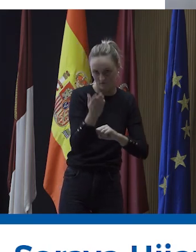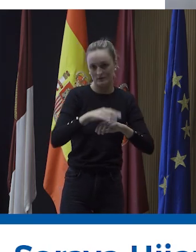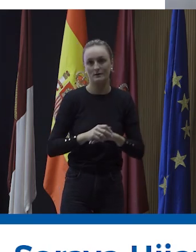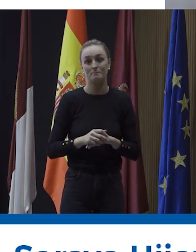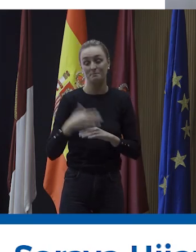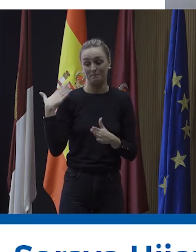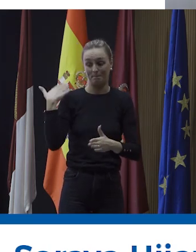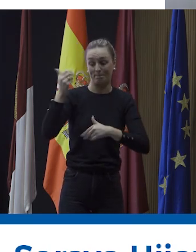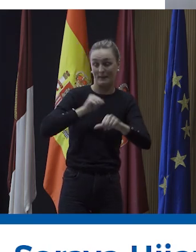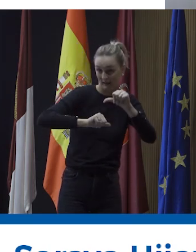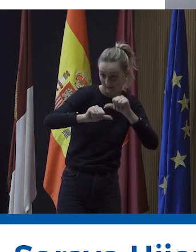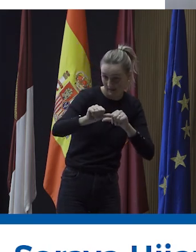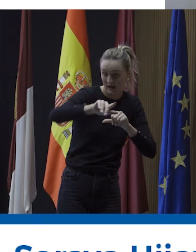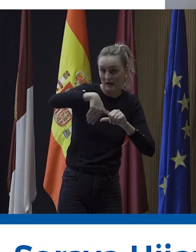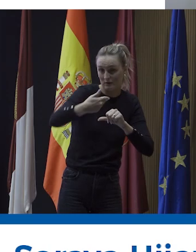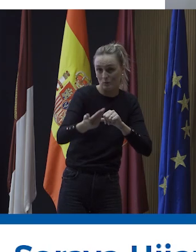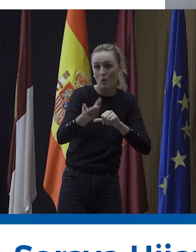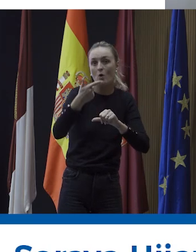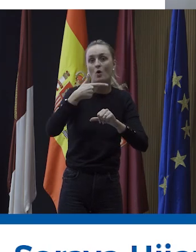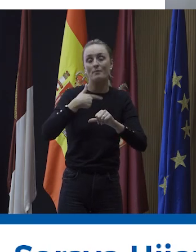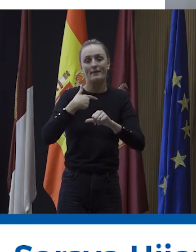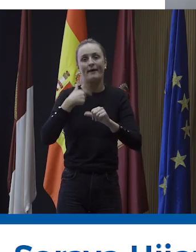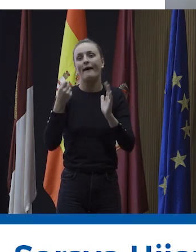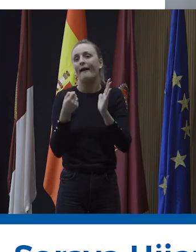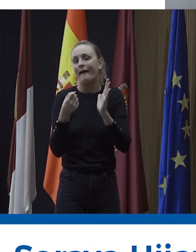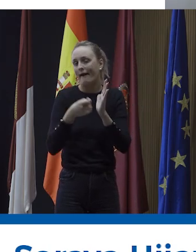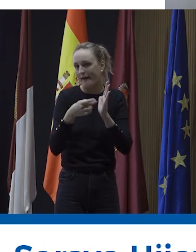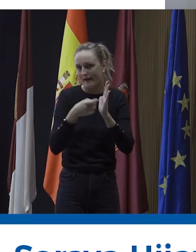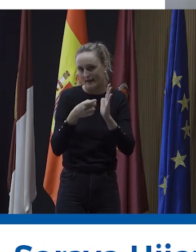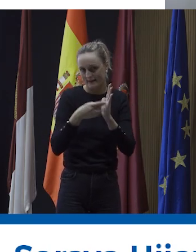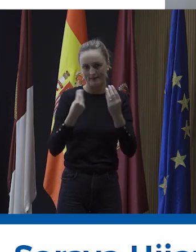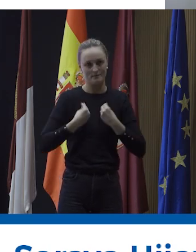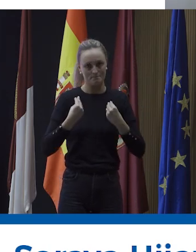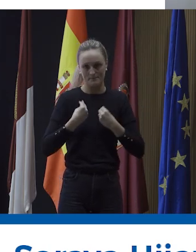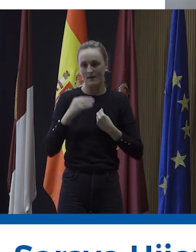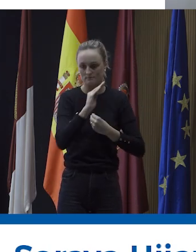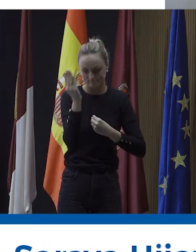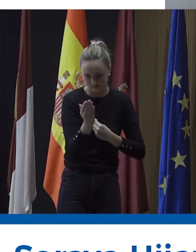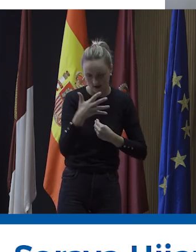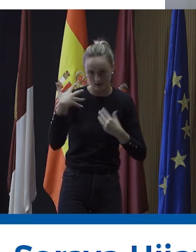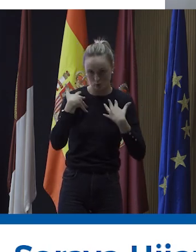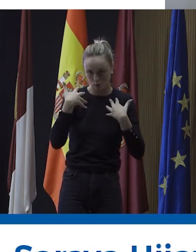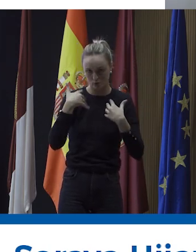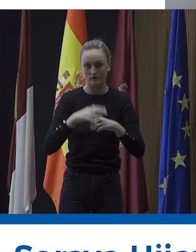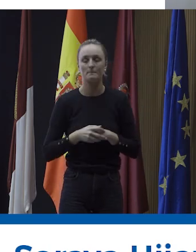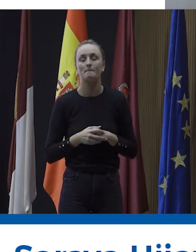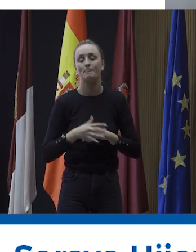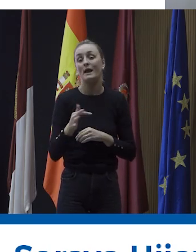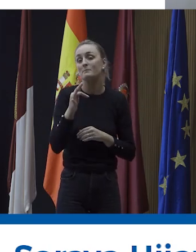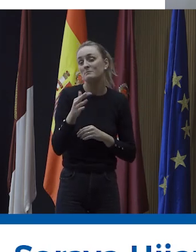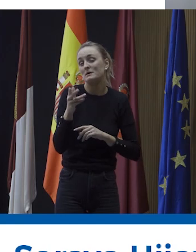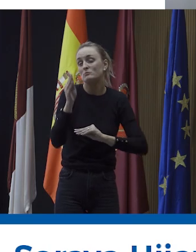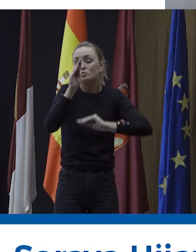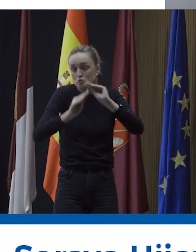larga lo que produce es un deterioro de la calidad de vida del que lo padece. Y bueno, pues el hecho de buscar